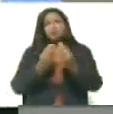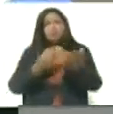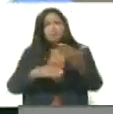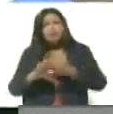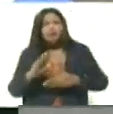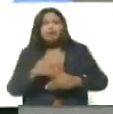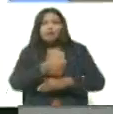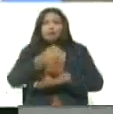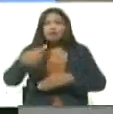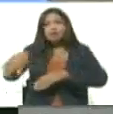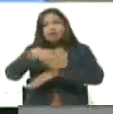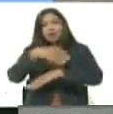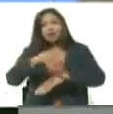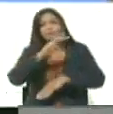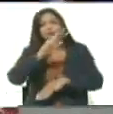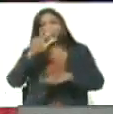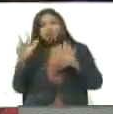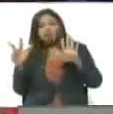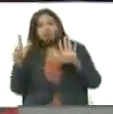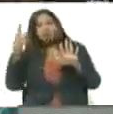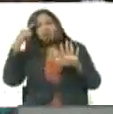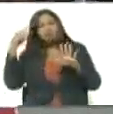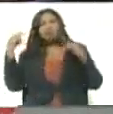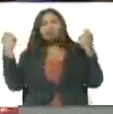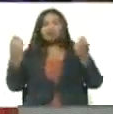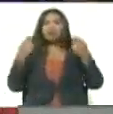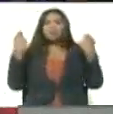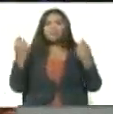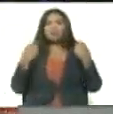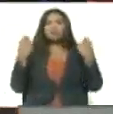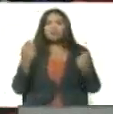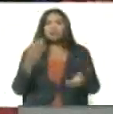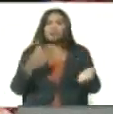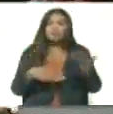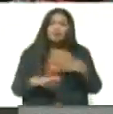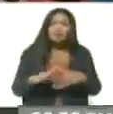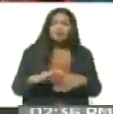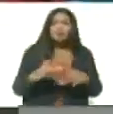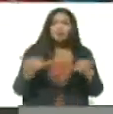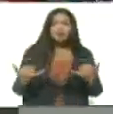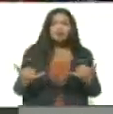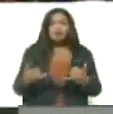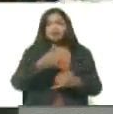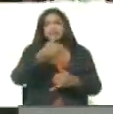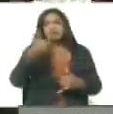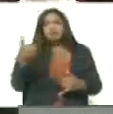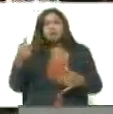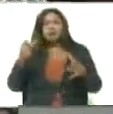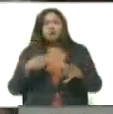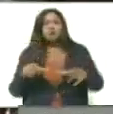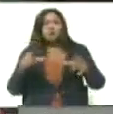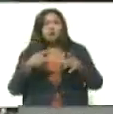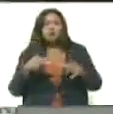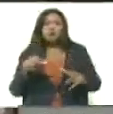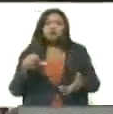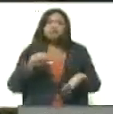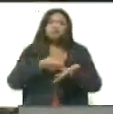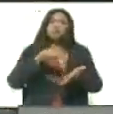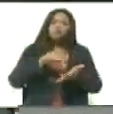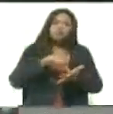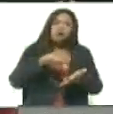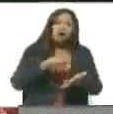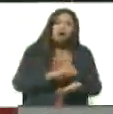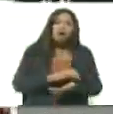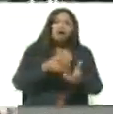cada calle en estos 28 días de campaña. Vayan en cada caserío, en cada ciudad, en cada